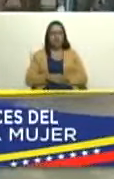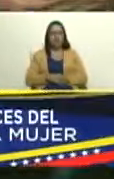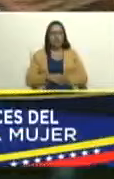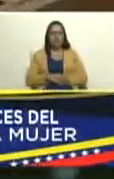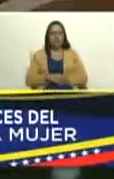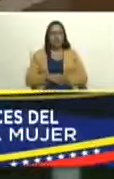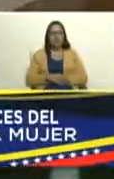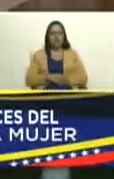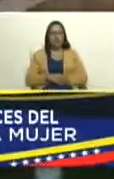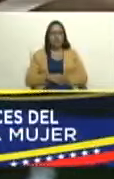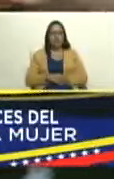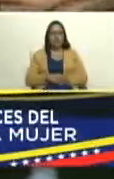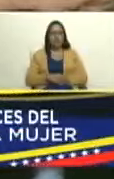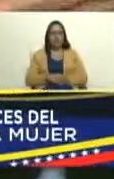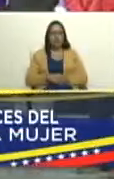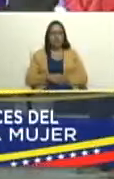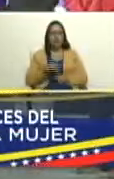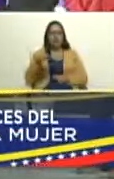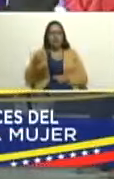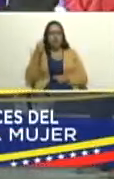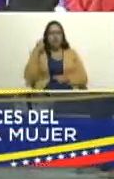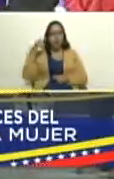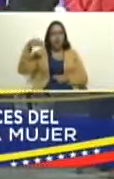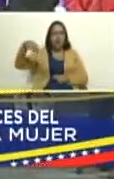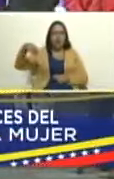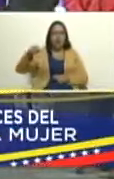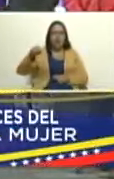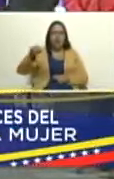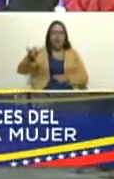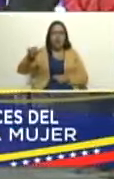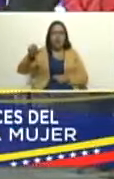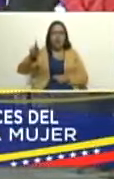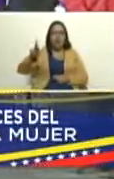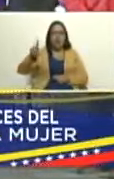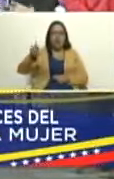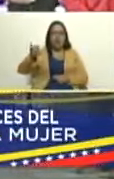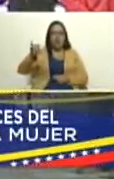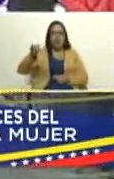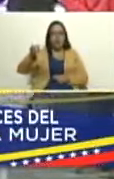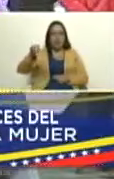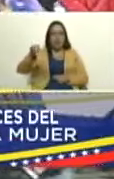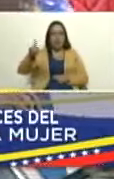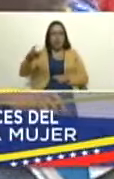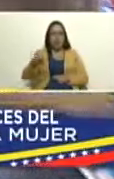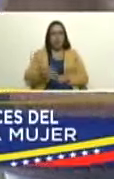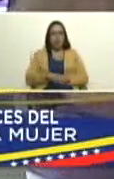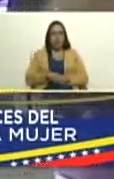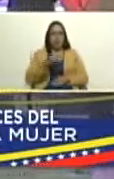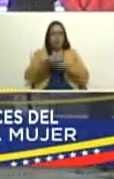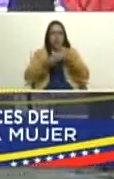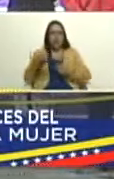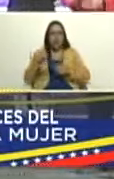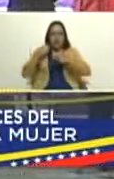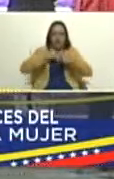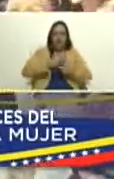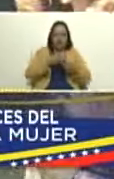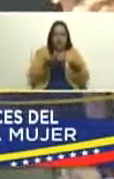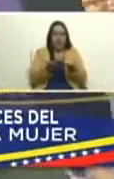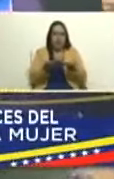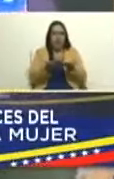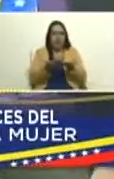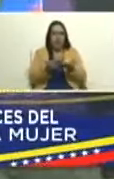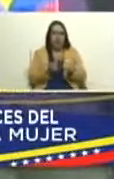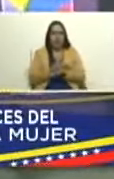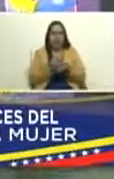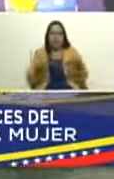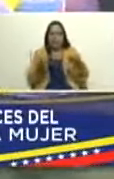Y Mayerlin Taide Chaurán Hernández, fabricación de bolsos escolares.